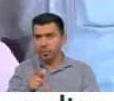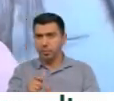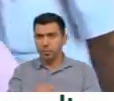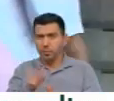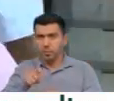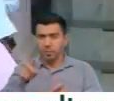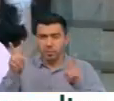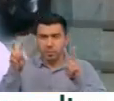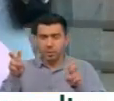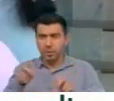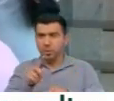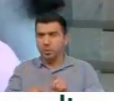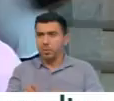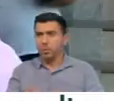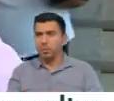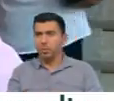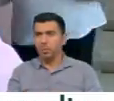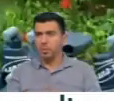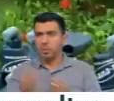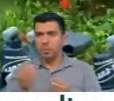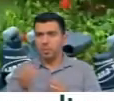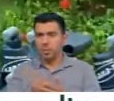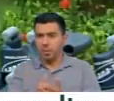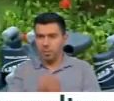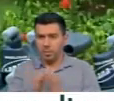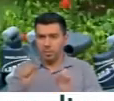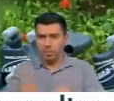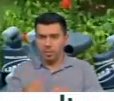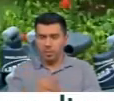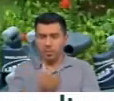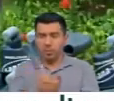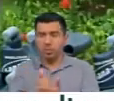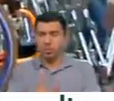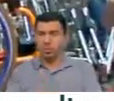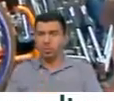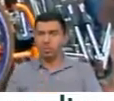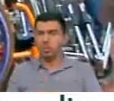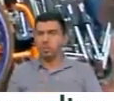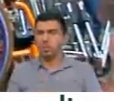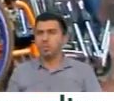algunos temas para que les podamos ayudar. La gestora puntualizó sobre la